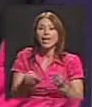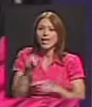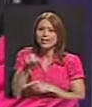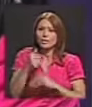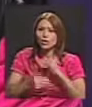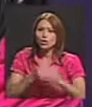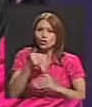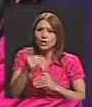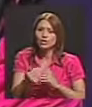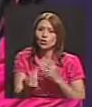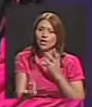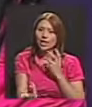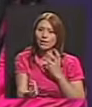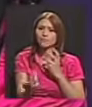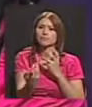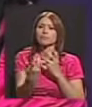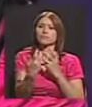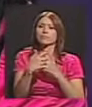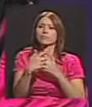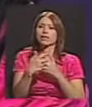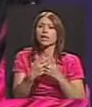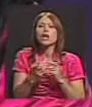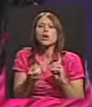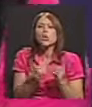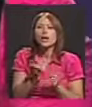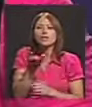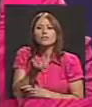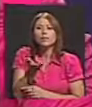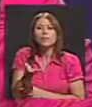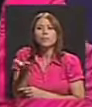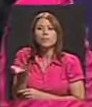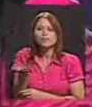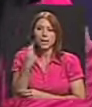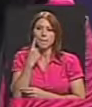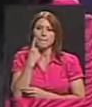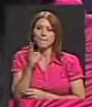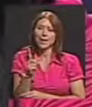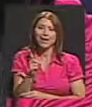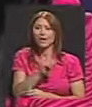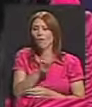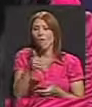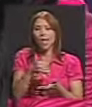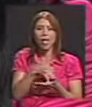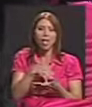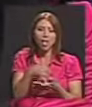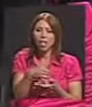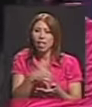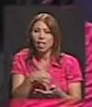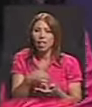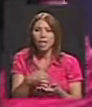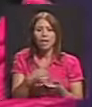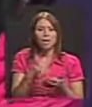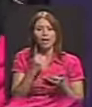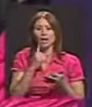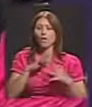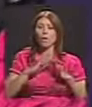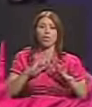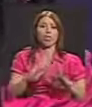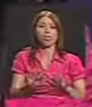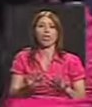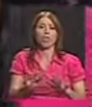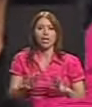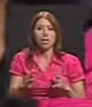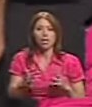proceso de adaptarse qué herramientas puede uno echar mano para no decaer para que eso que nos hace resbalar tan